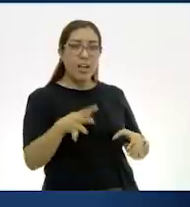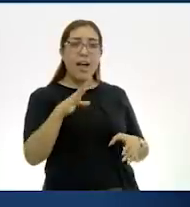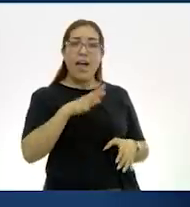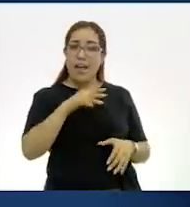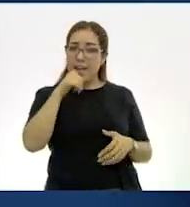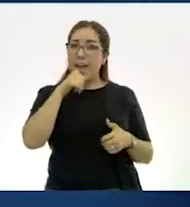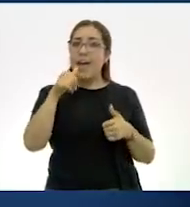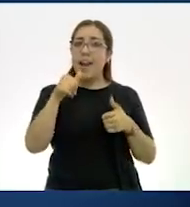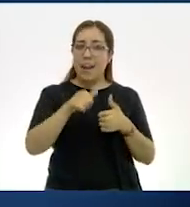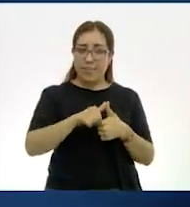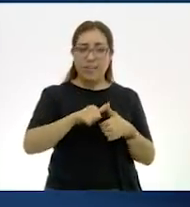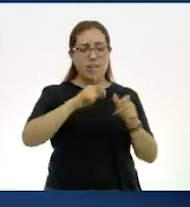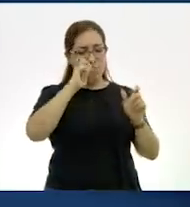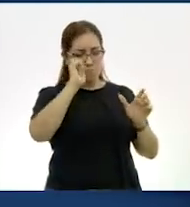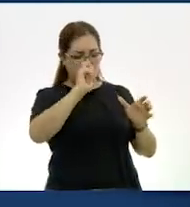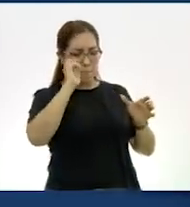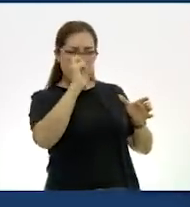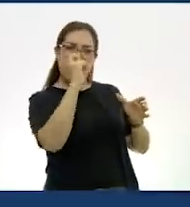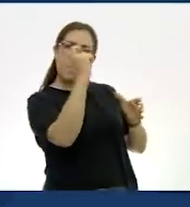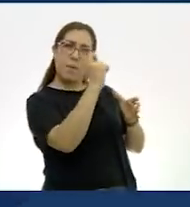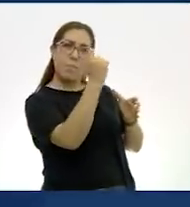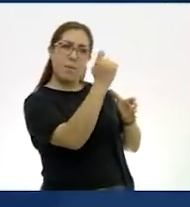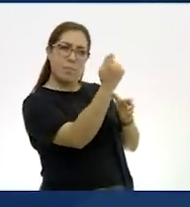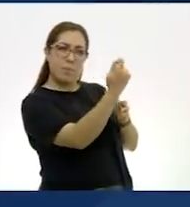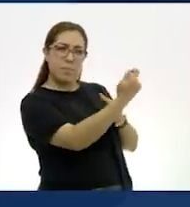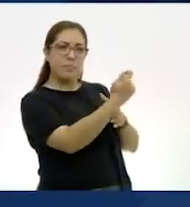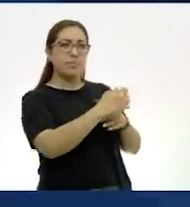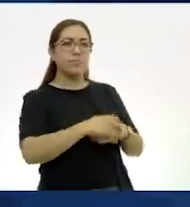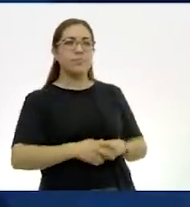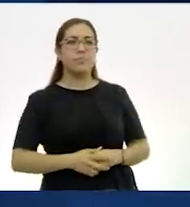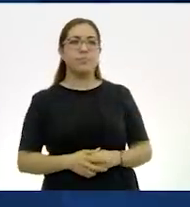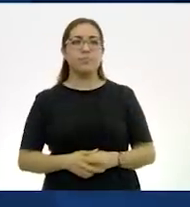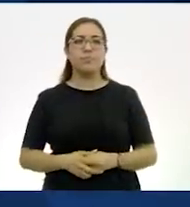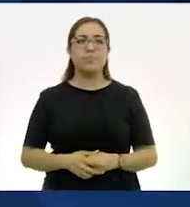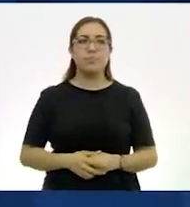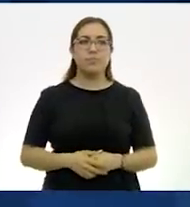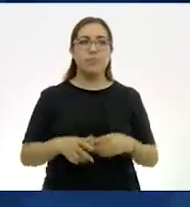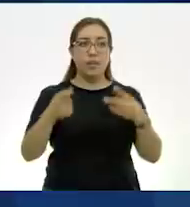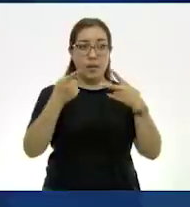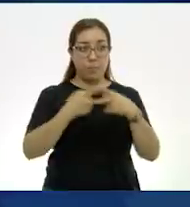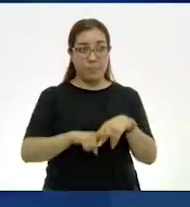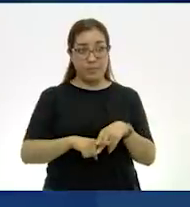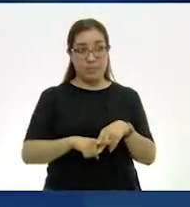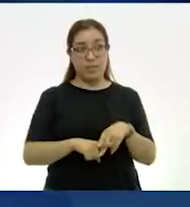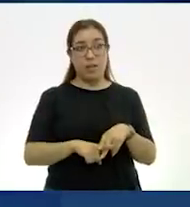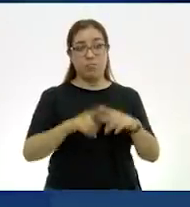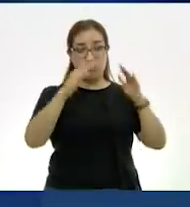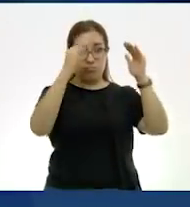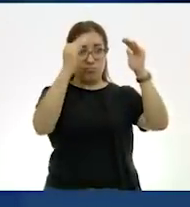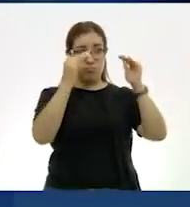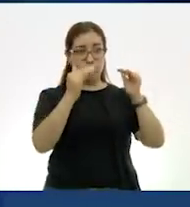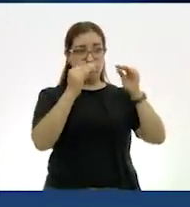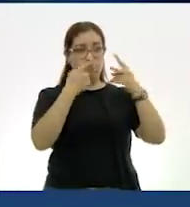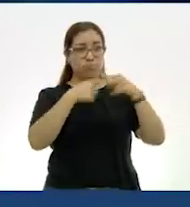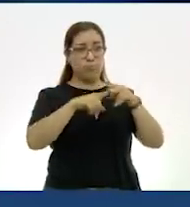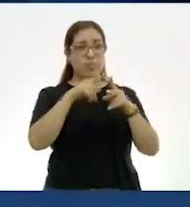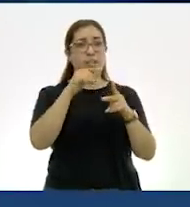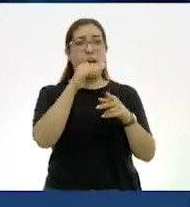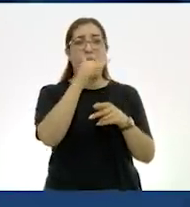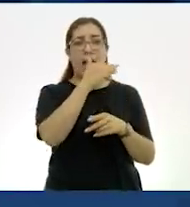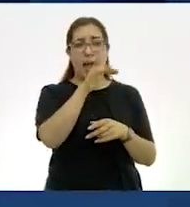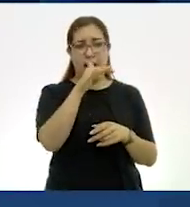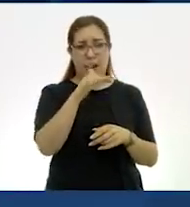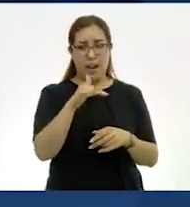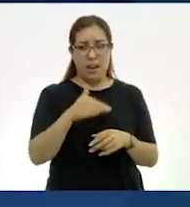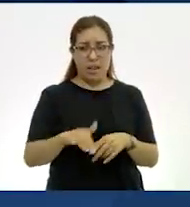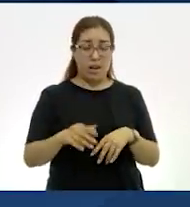cuneiformes, en este caso en la lengua acadia. Básicamente empezamos en la esquina superior, abajo de la estatua, leemos de derecha a